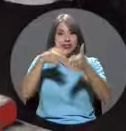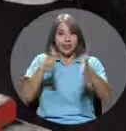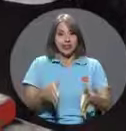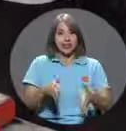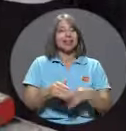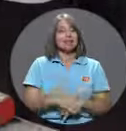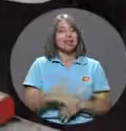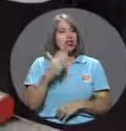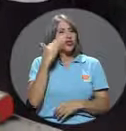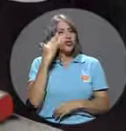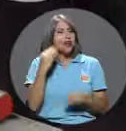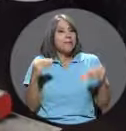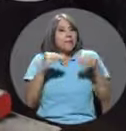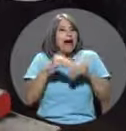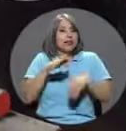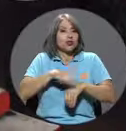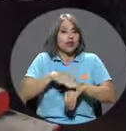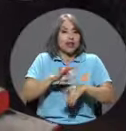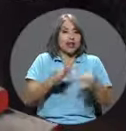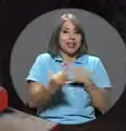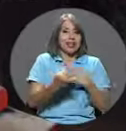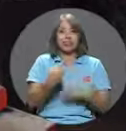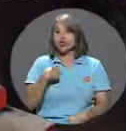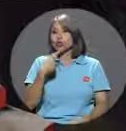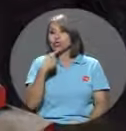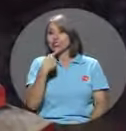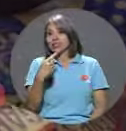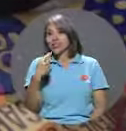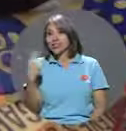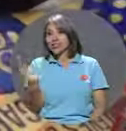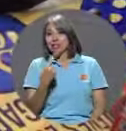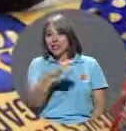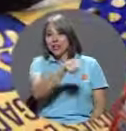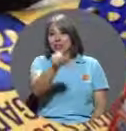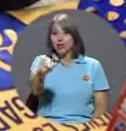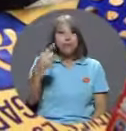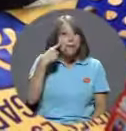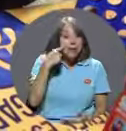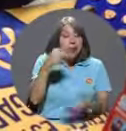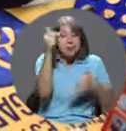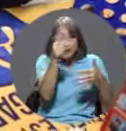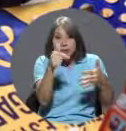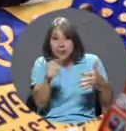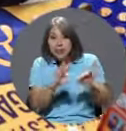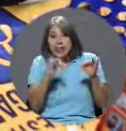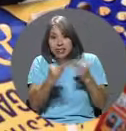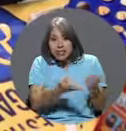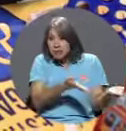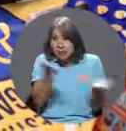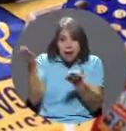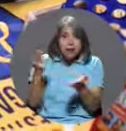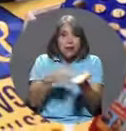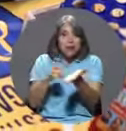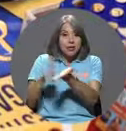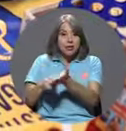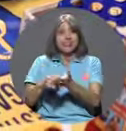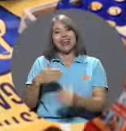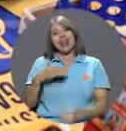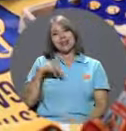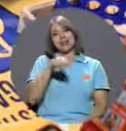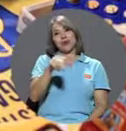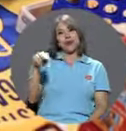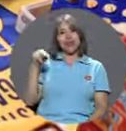poco más de los talleres y todo eso. Entonces, yo siempre les digo, chiquillos, hay talleres de esto, de acá, vaya, matriculen, es súper chiva. Y así, a mis compañeros de carrera,